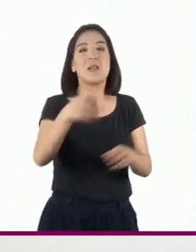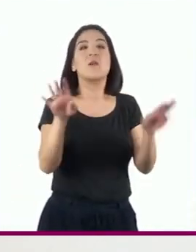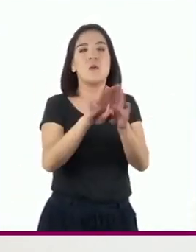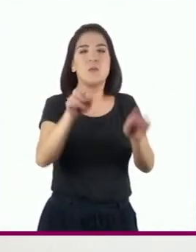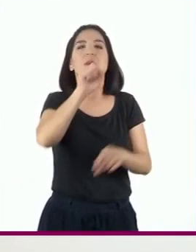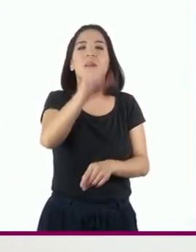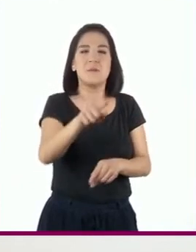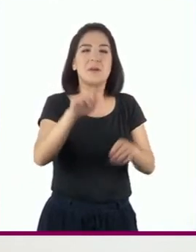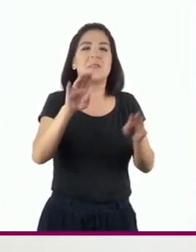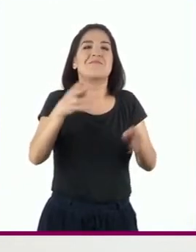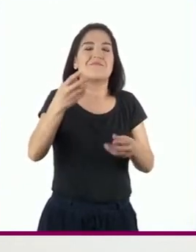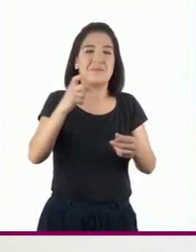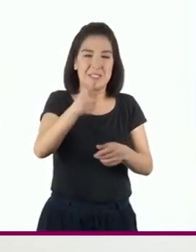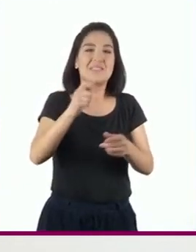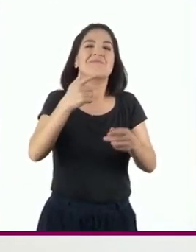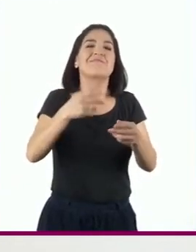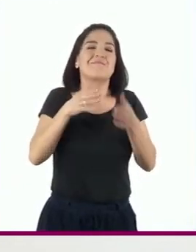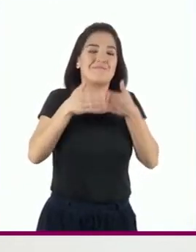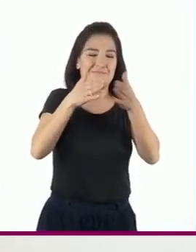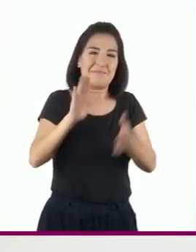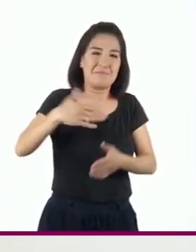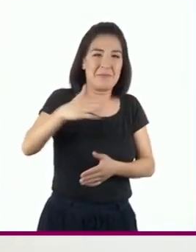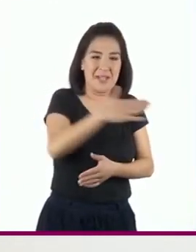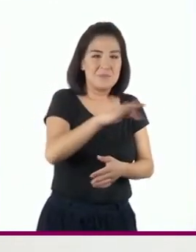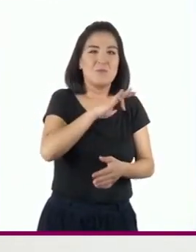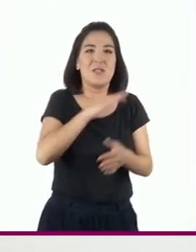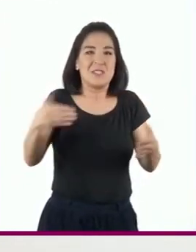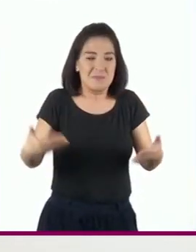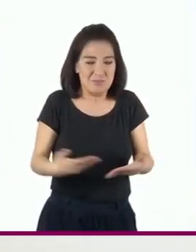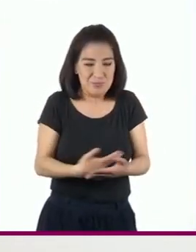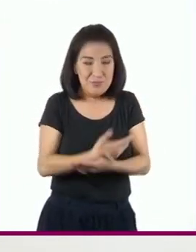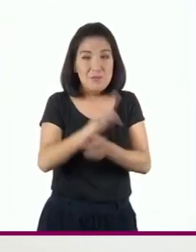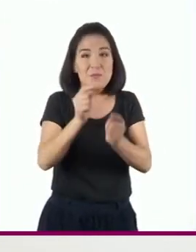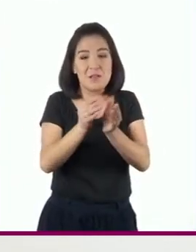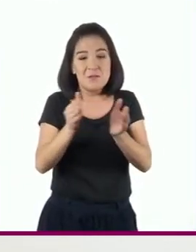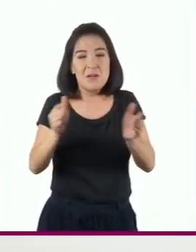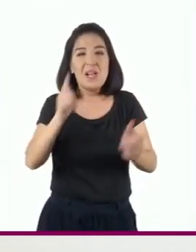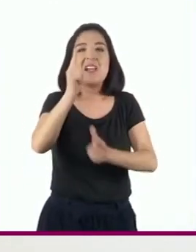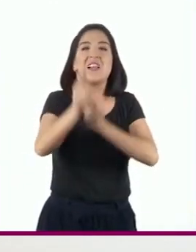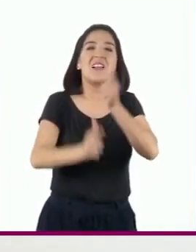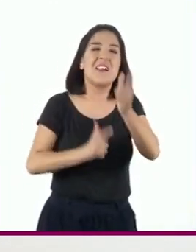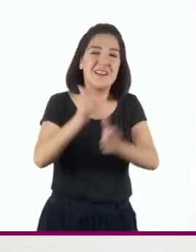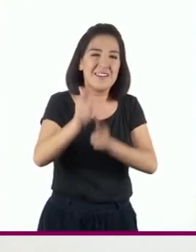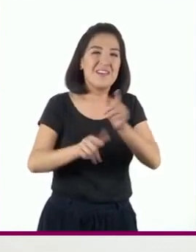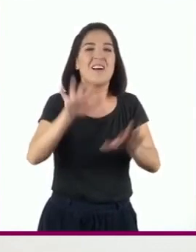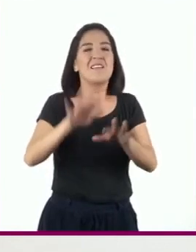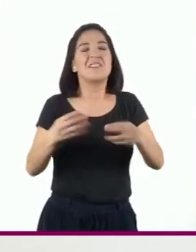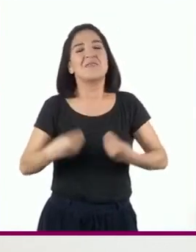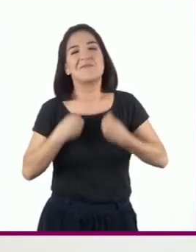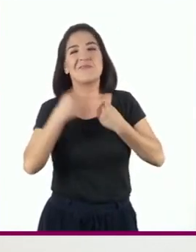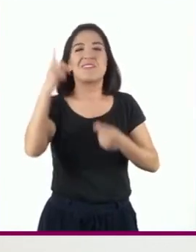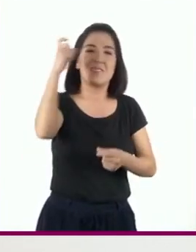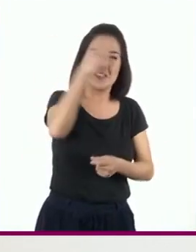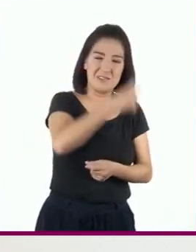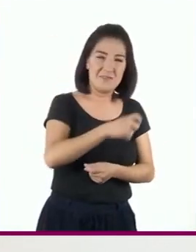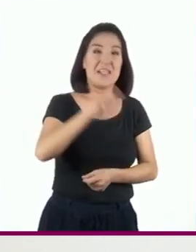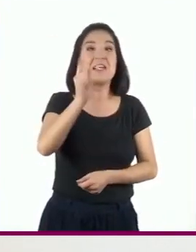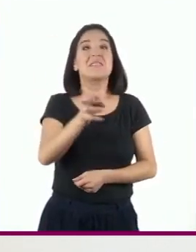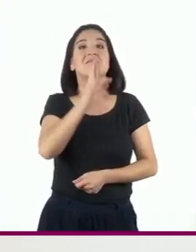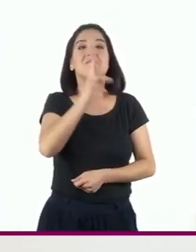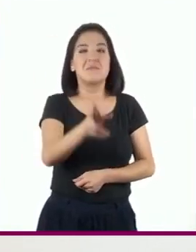antibióticos u otros medicamentos en exceso, se seleccionaron supergérmenes resistentes y enfermedades que cada